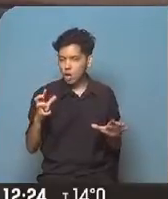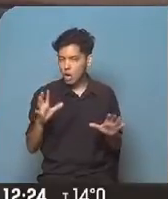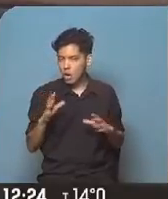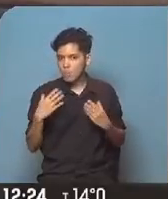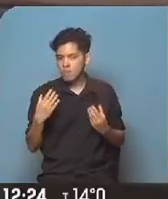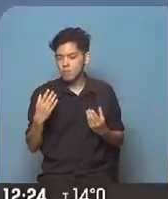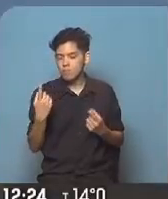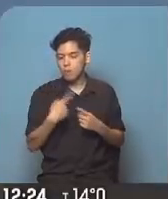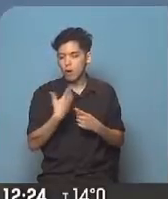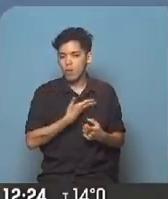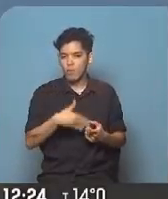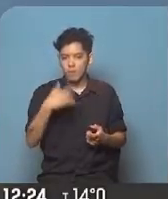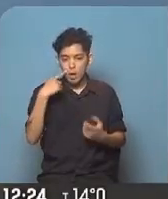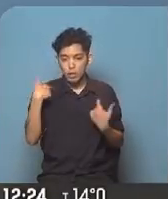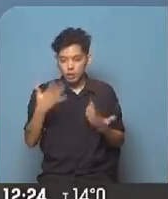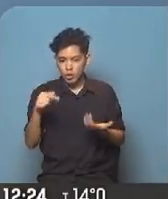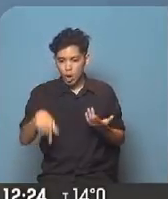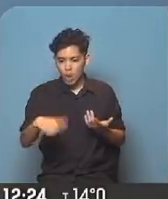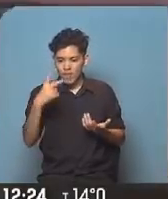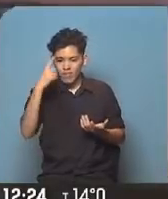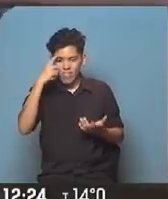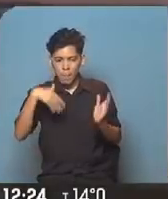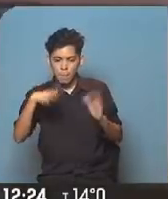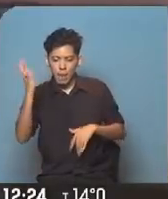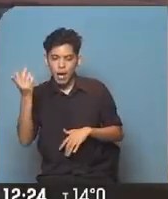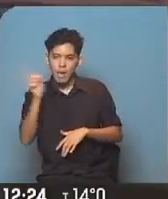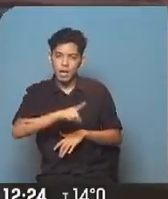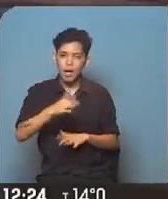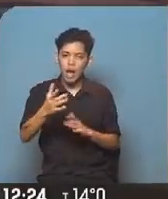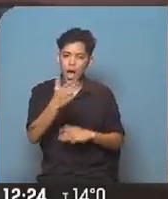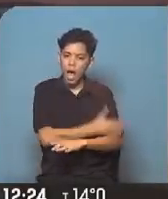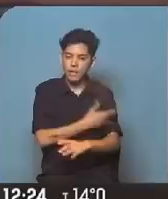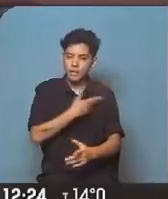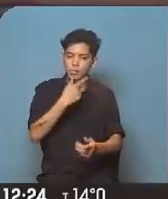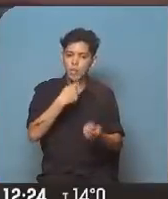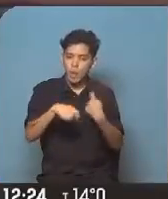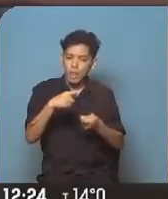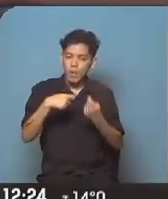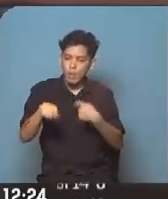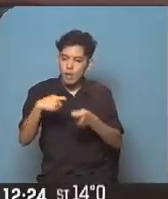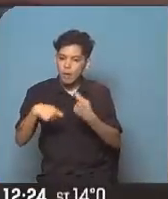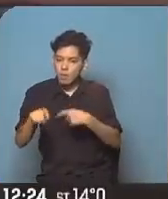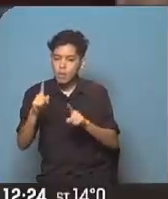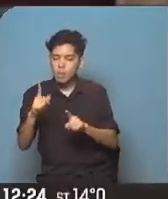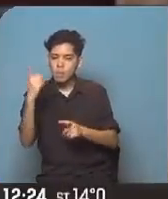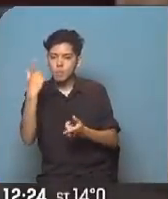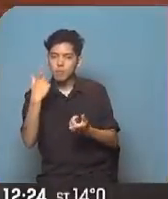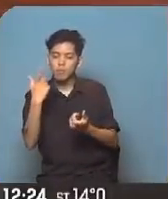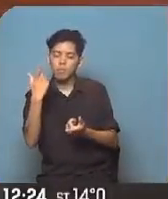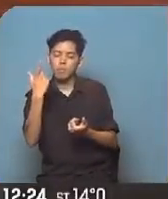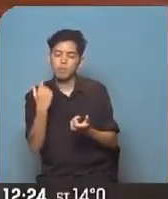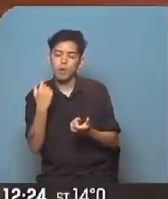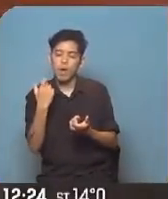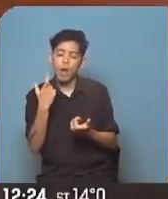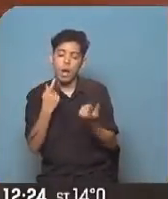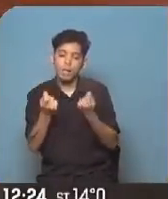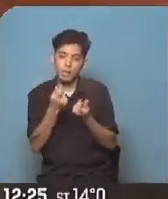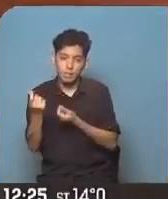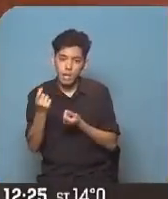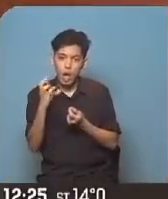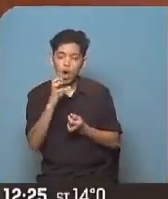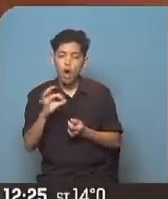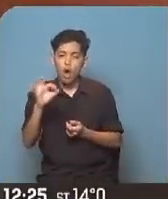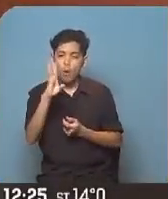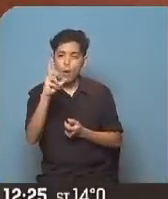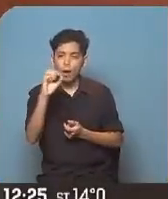y hoy salió a ofrecer 10 veces más que lo que venía licitando Hacienda, o el Banco Central a cuenta de Hacienda, para ser